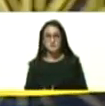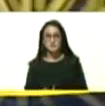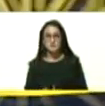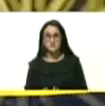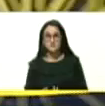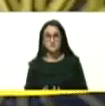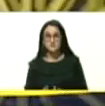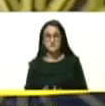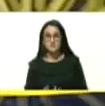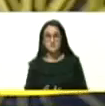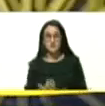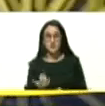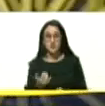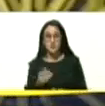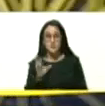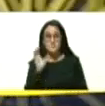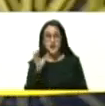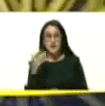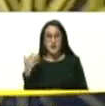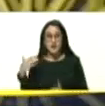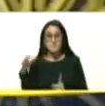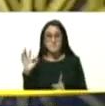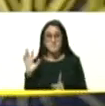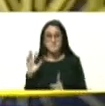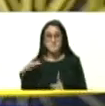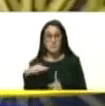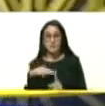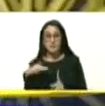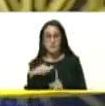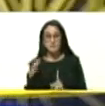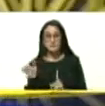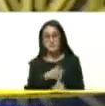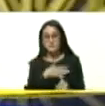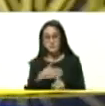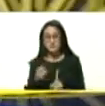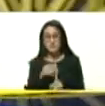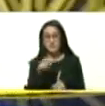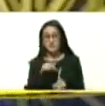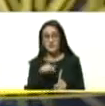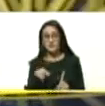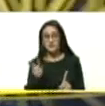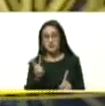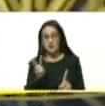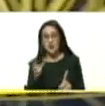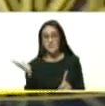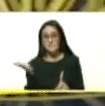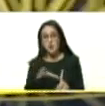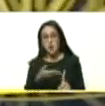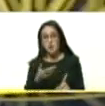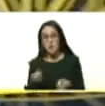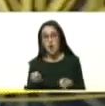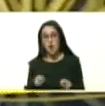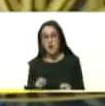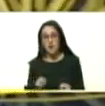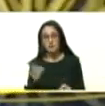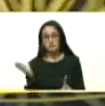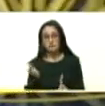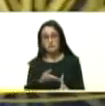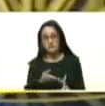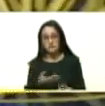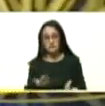¿En base a qué? Un país perseguido, un país torturado, un país sancionado, bloqueado,